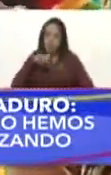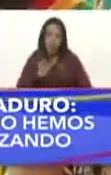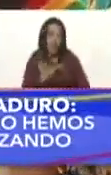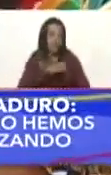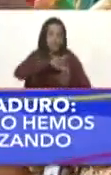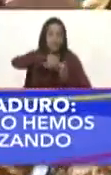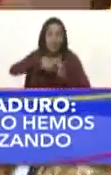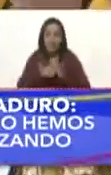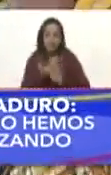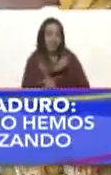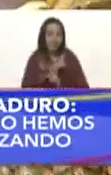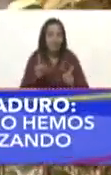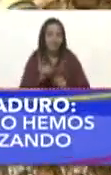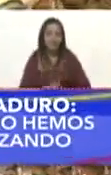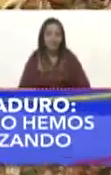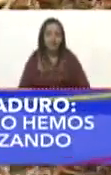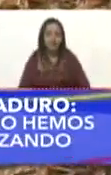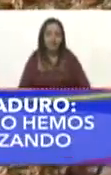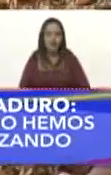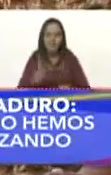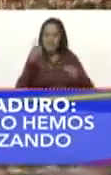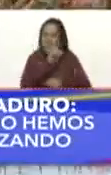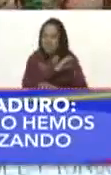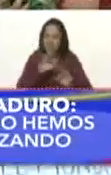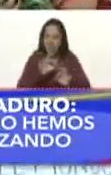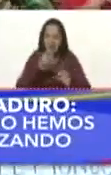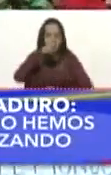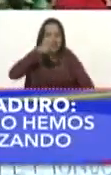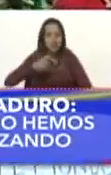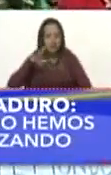arrebatar, nadie nos lo va a poder quitar,